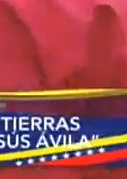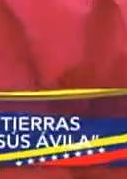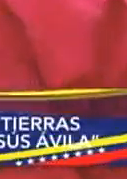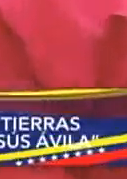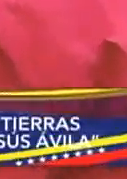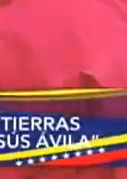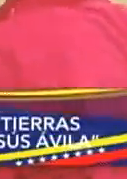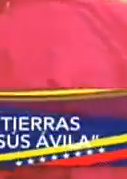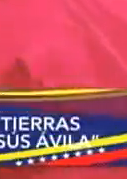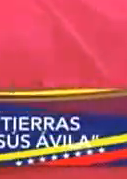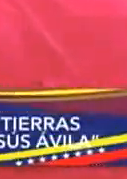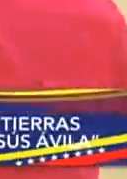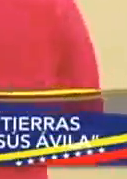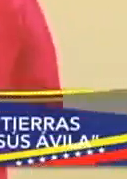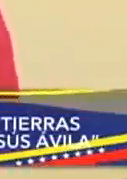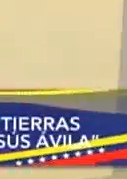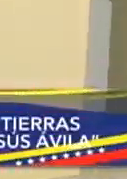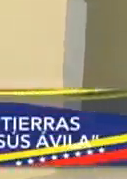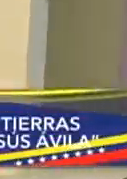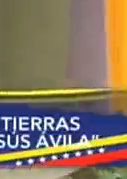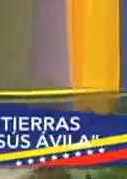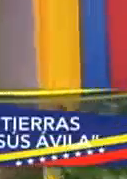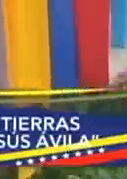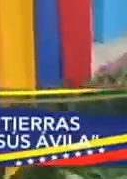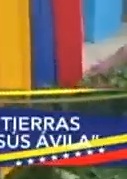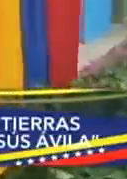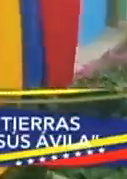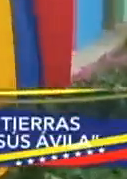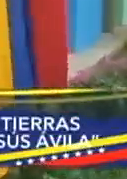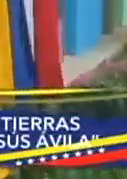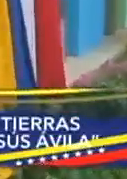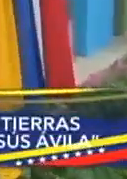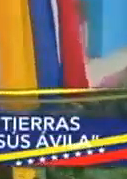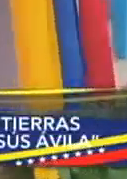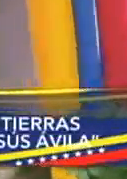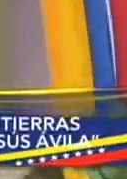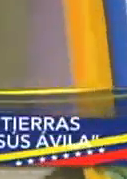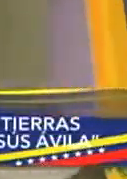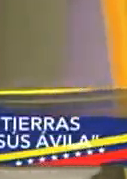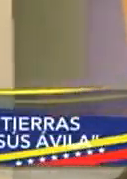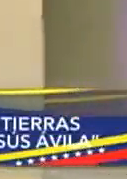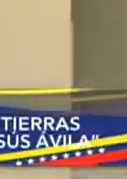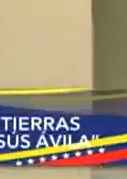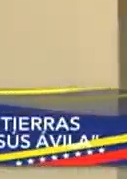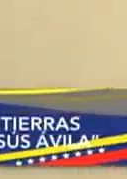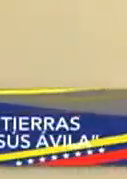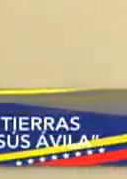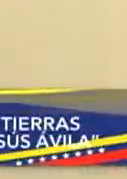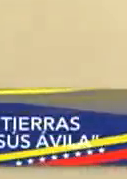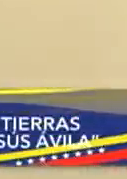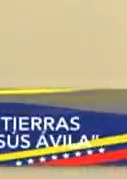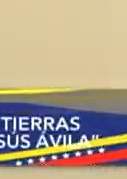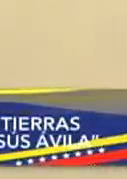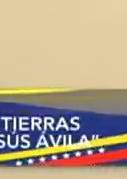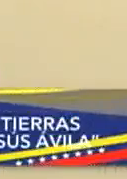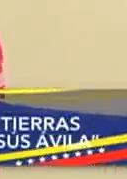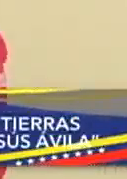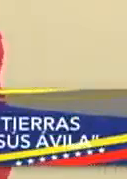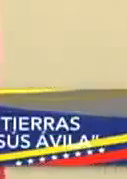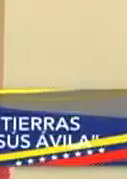acá, y un urbanismo construido por el propio Poder Popular, quien se han empoderado para la construcción de su